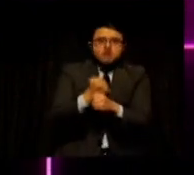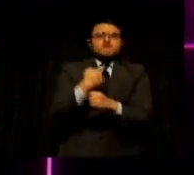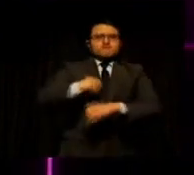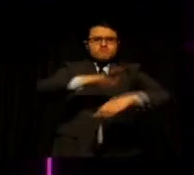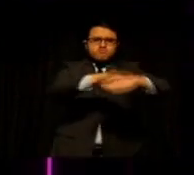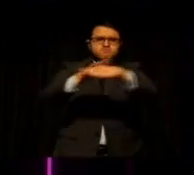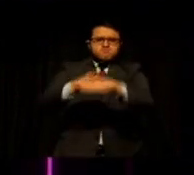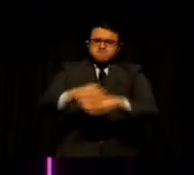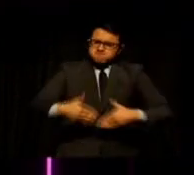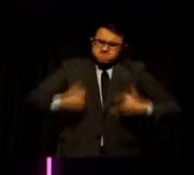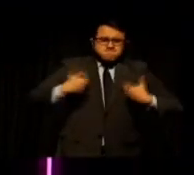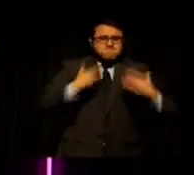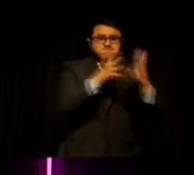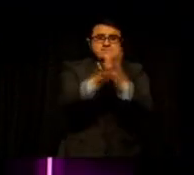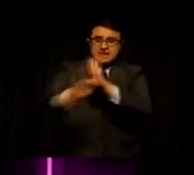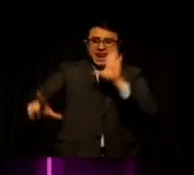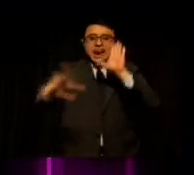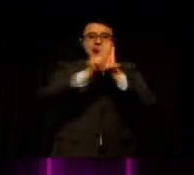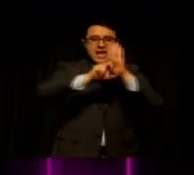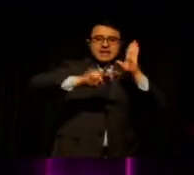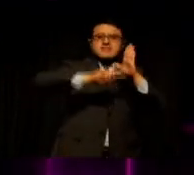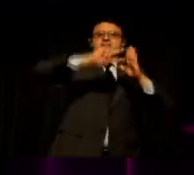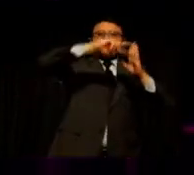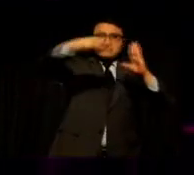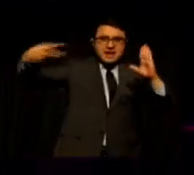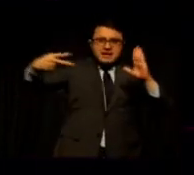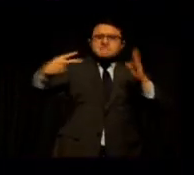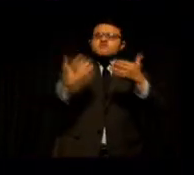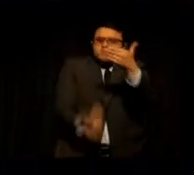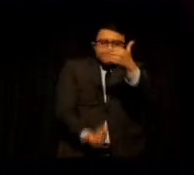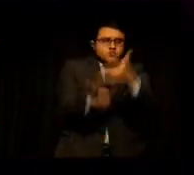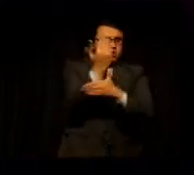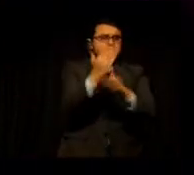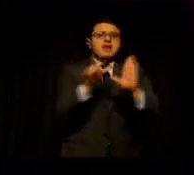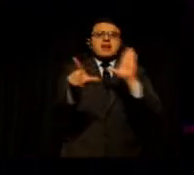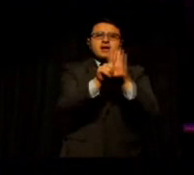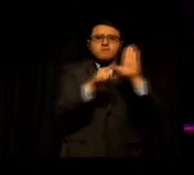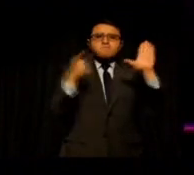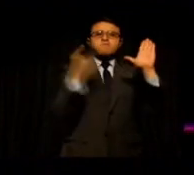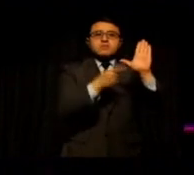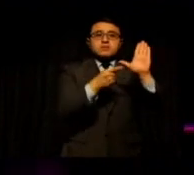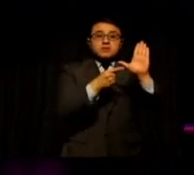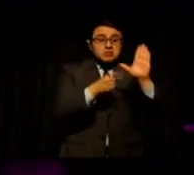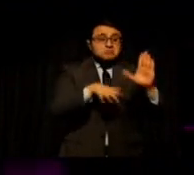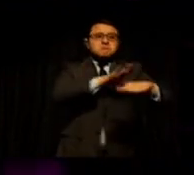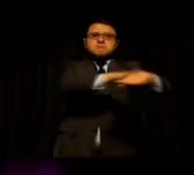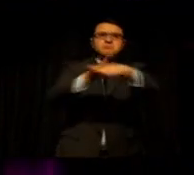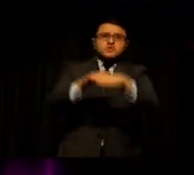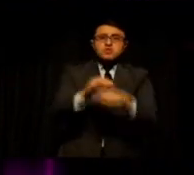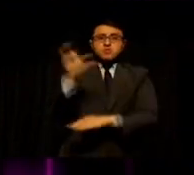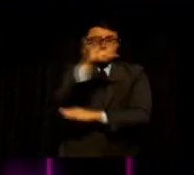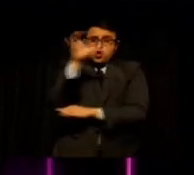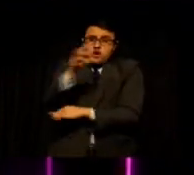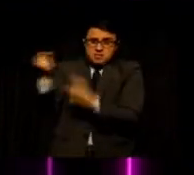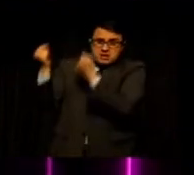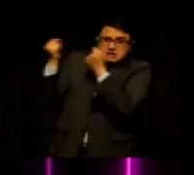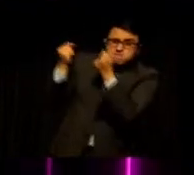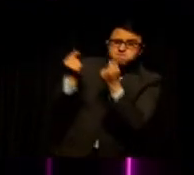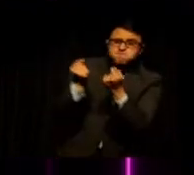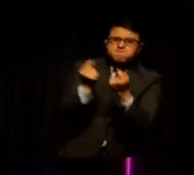adelante la ley tyc una ley que va a asegurar que el país tendrá inversiones